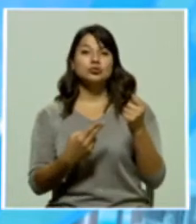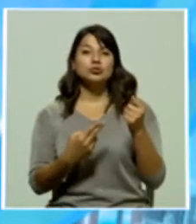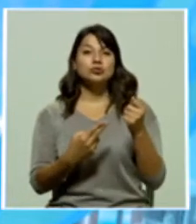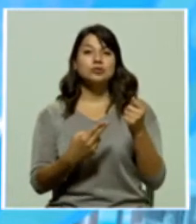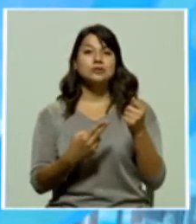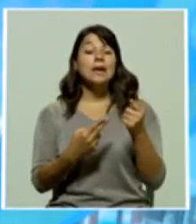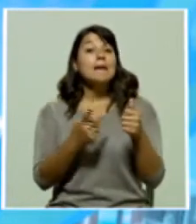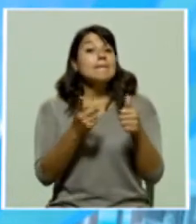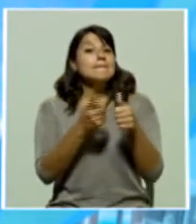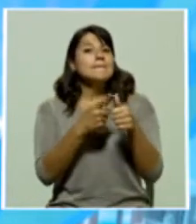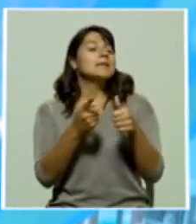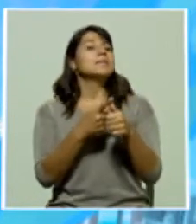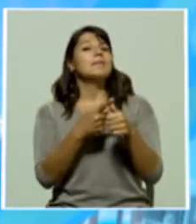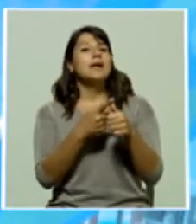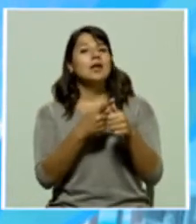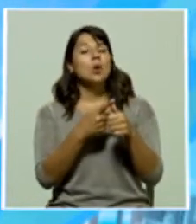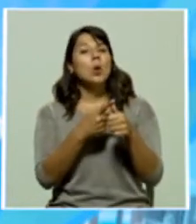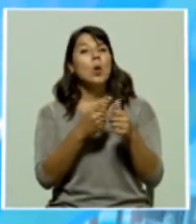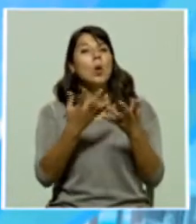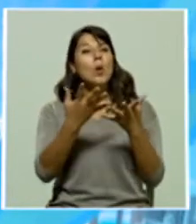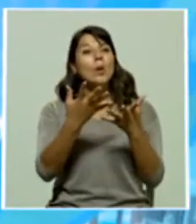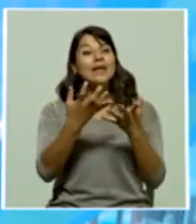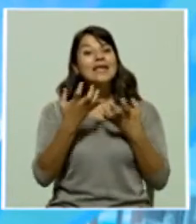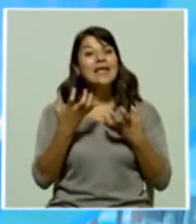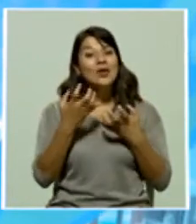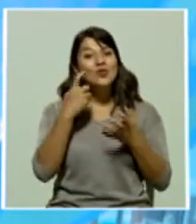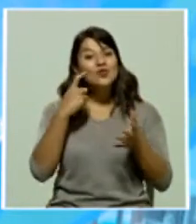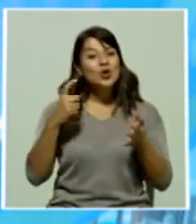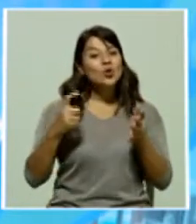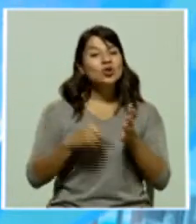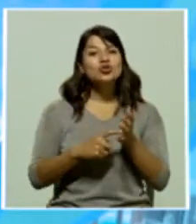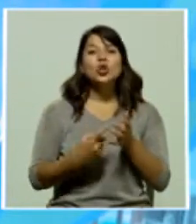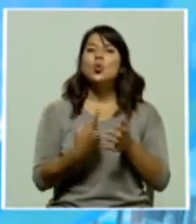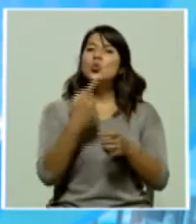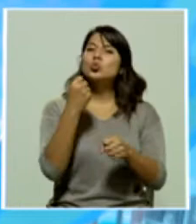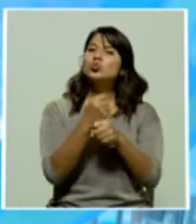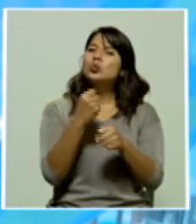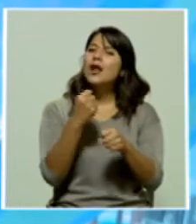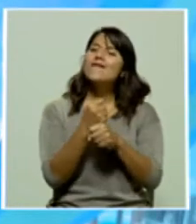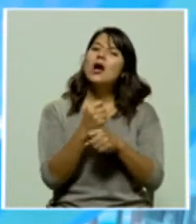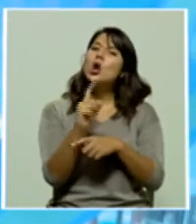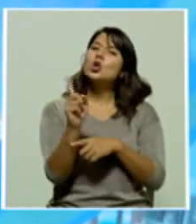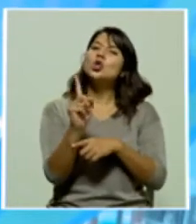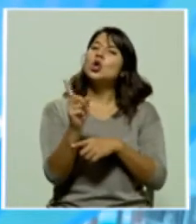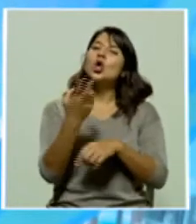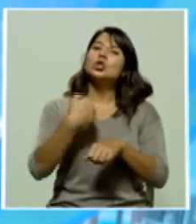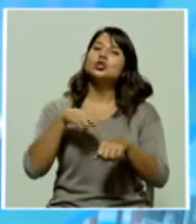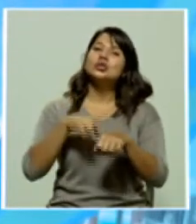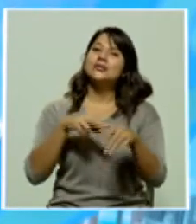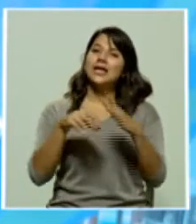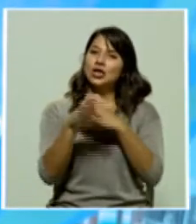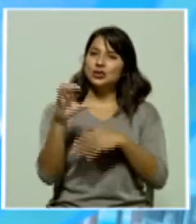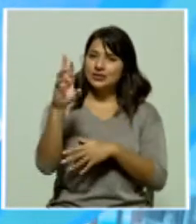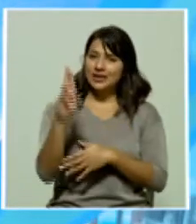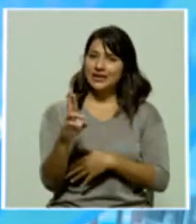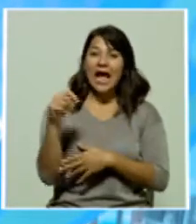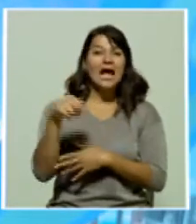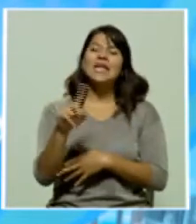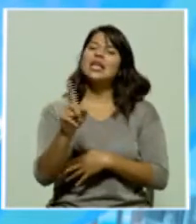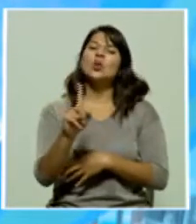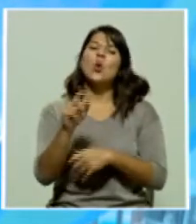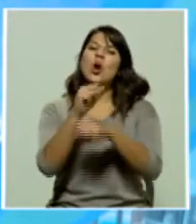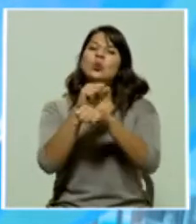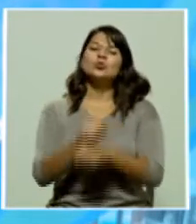primera observación es que se trata de un trabajo muy inusual para Costa Rica, para el periodismo costarricense. Aquí no tenemos tradición